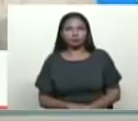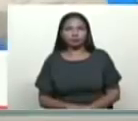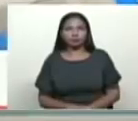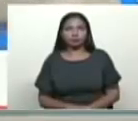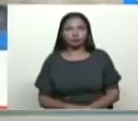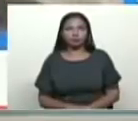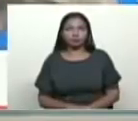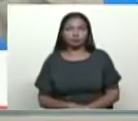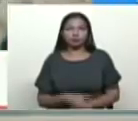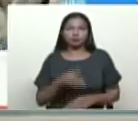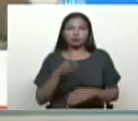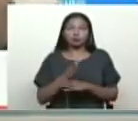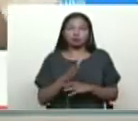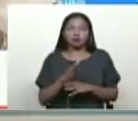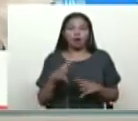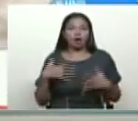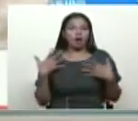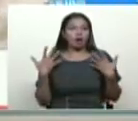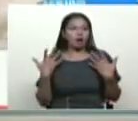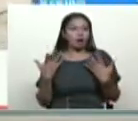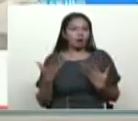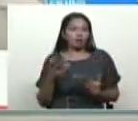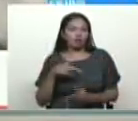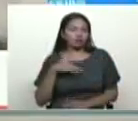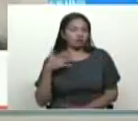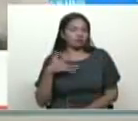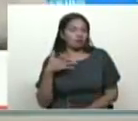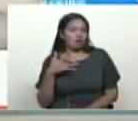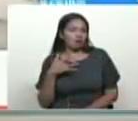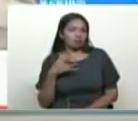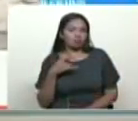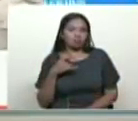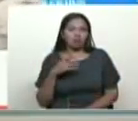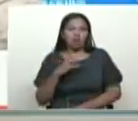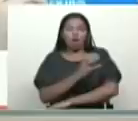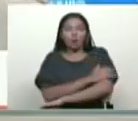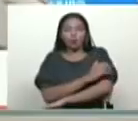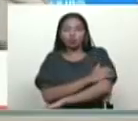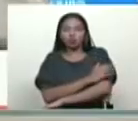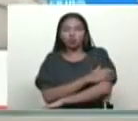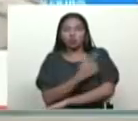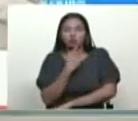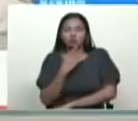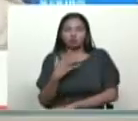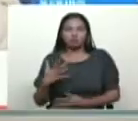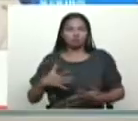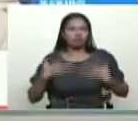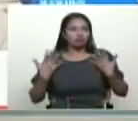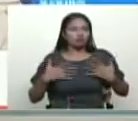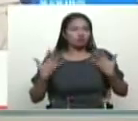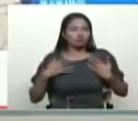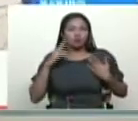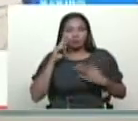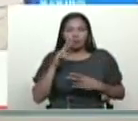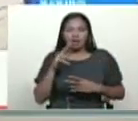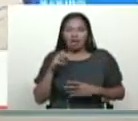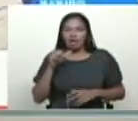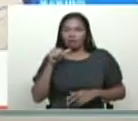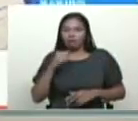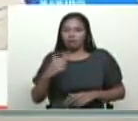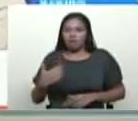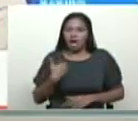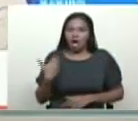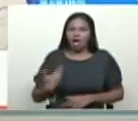Y se vanagloria. La oposición vende patria venezolana, se vanagloria de hacerle daño a un